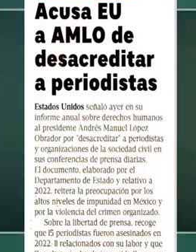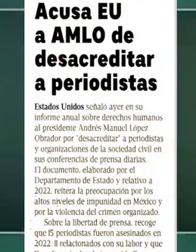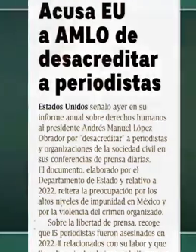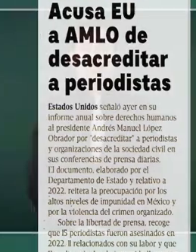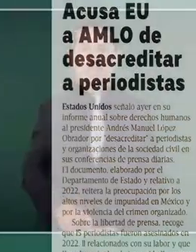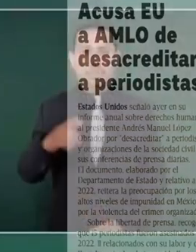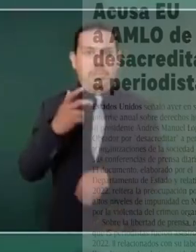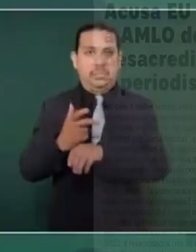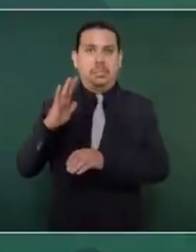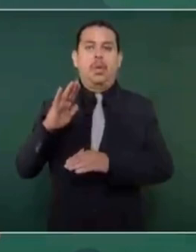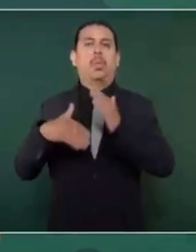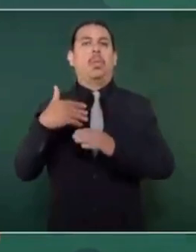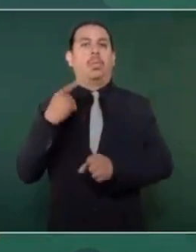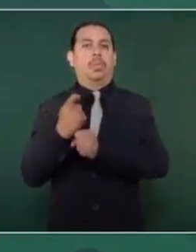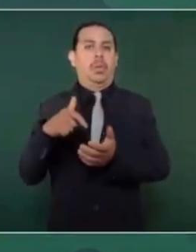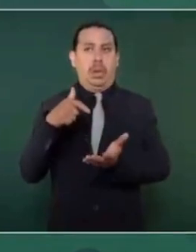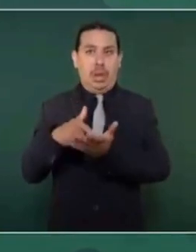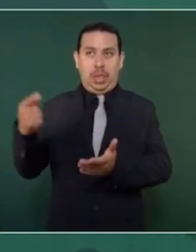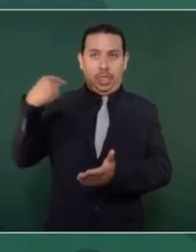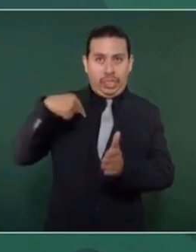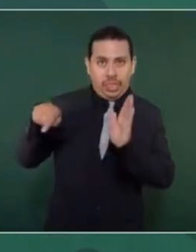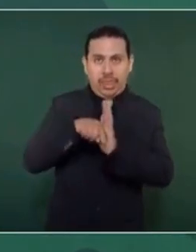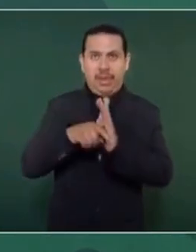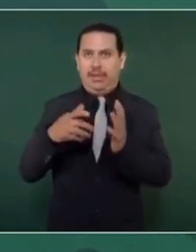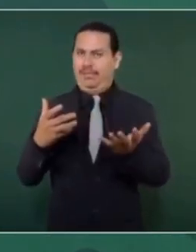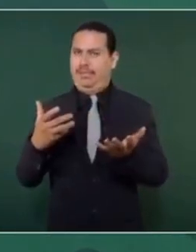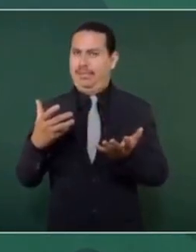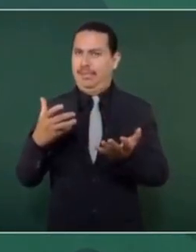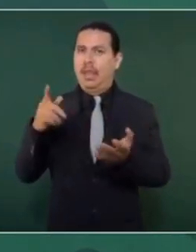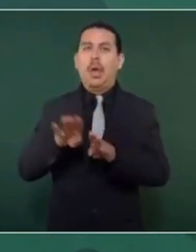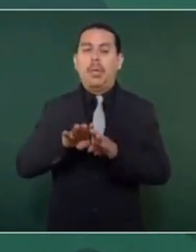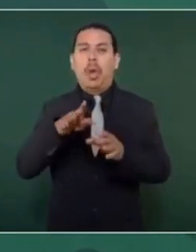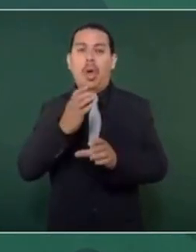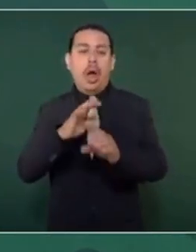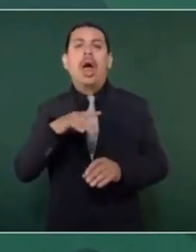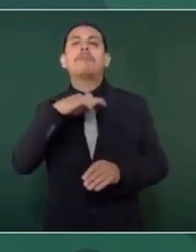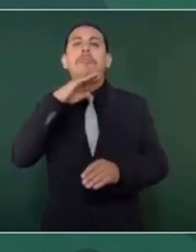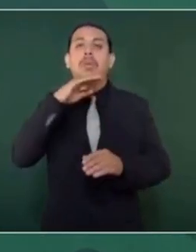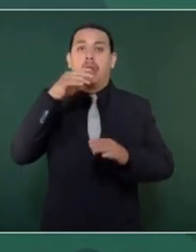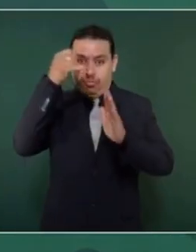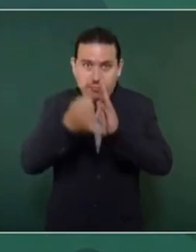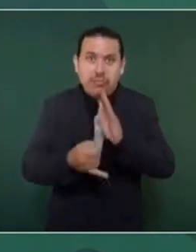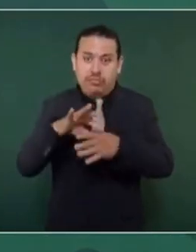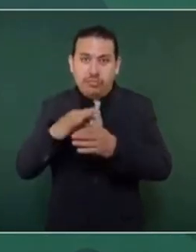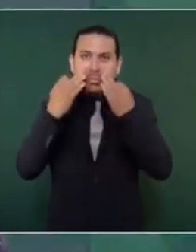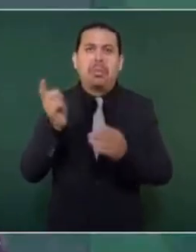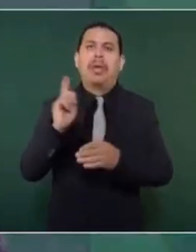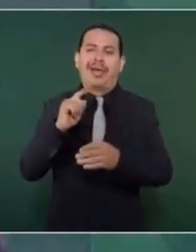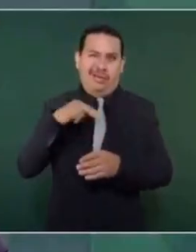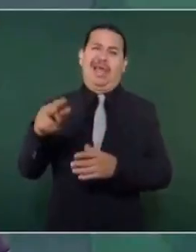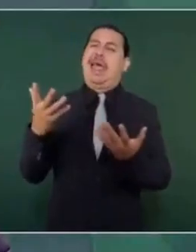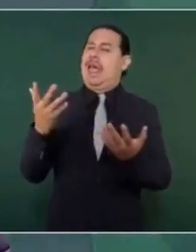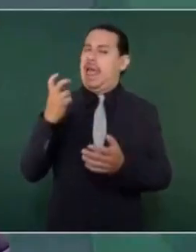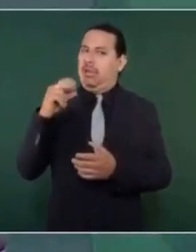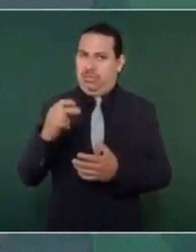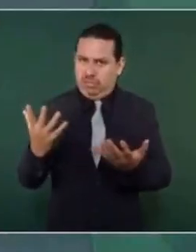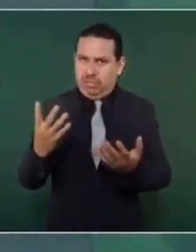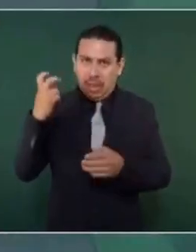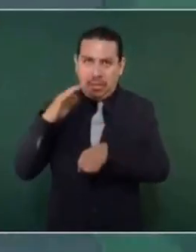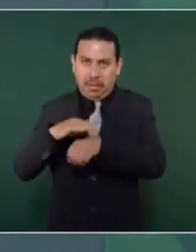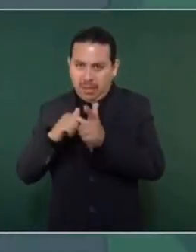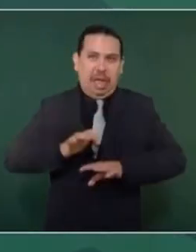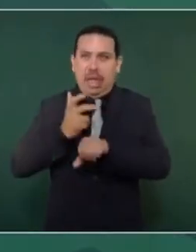gobierno del mundo. Y nada más ven la paja en el ojo ajeno y no la viga en el propio. Pero no es para enojarse,